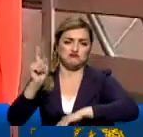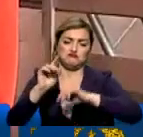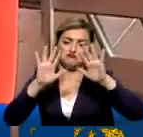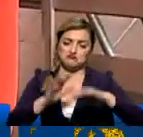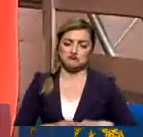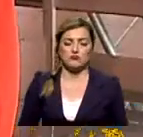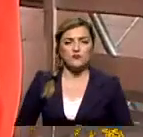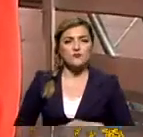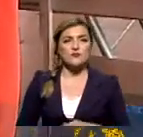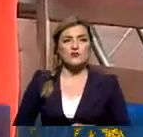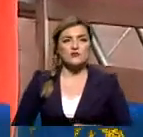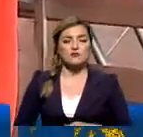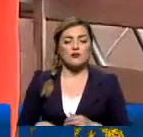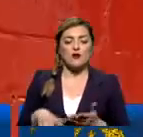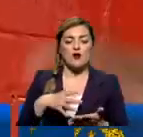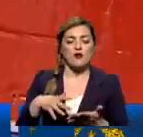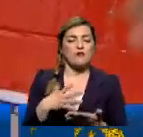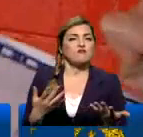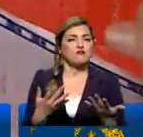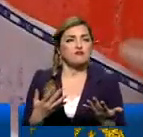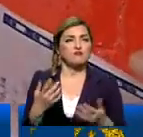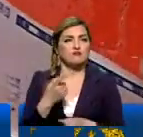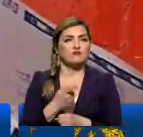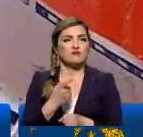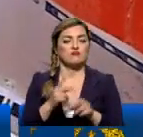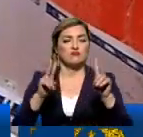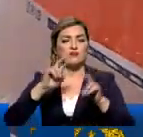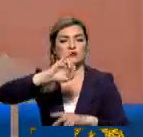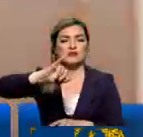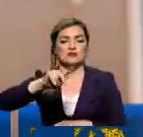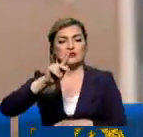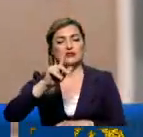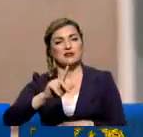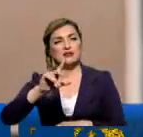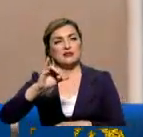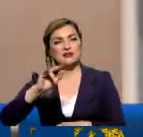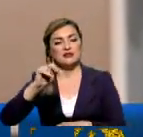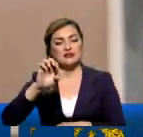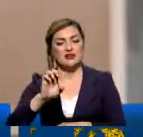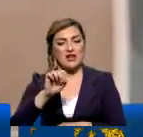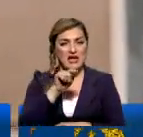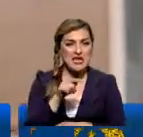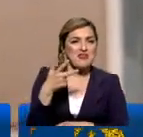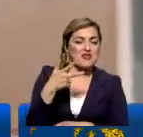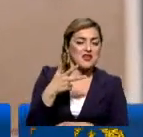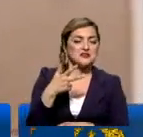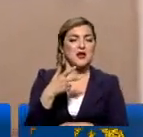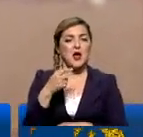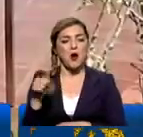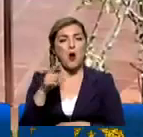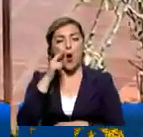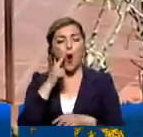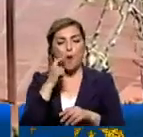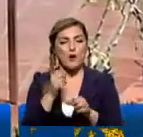10. Otro rostro de incertidumbre que deja las nuevas medidas es el de Jacqueline. Solo ella y otros 3 compañeros conservaron sus puestos